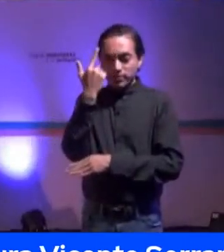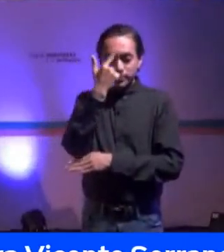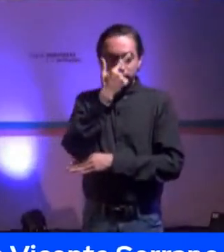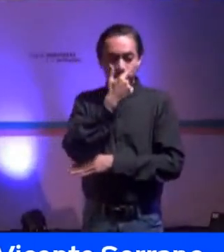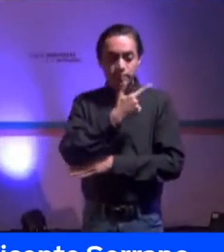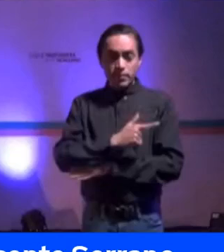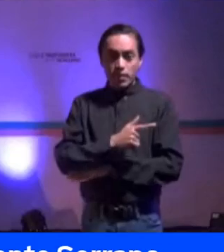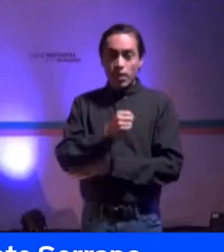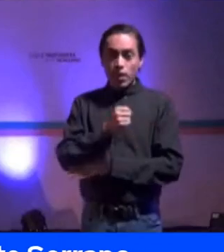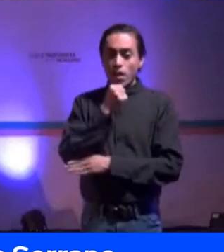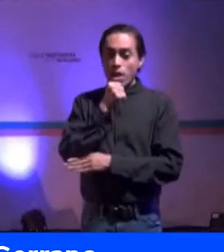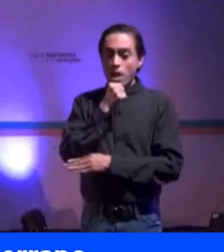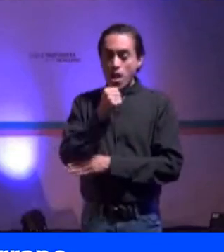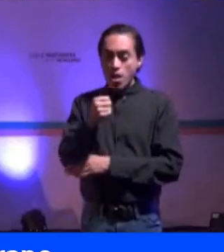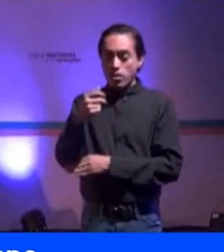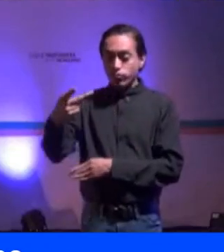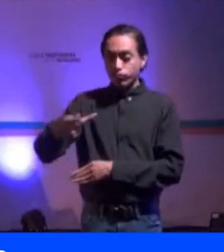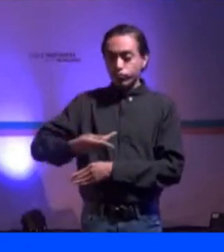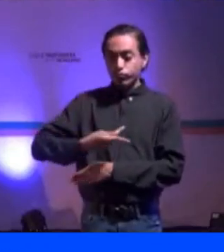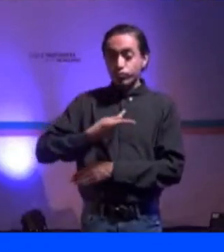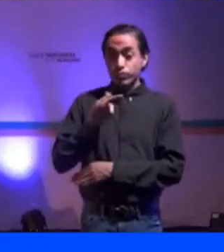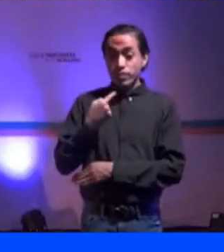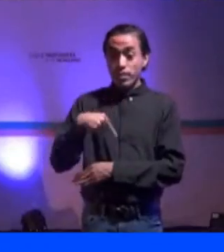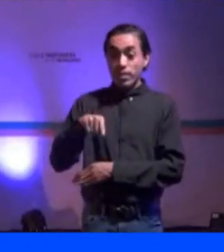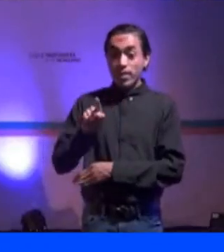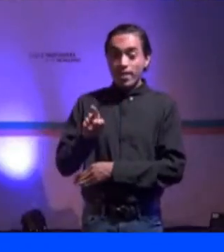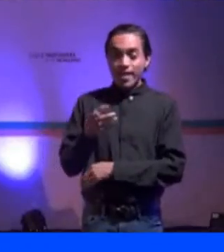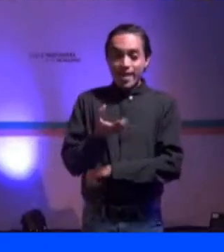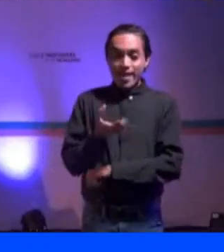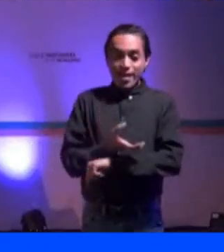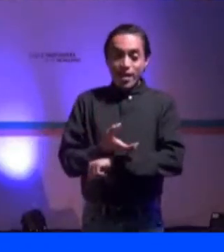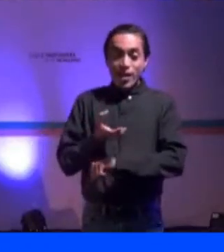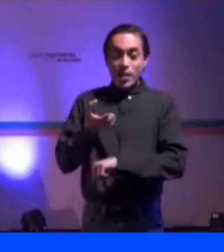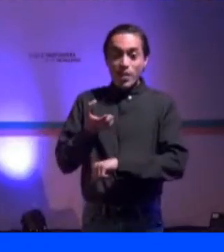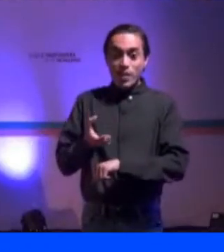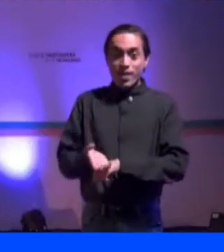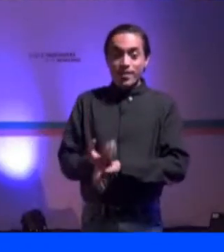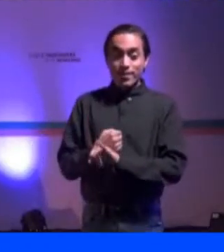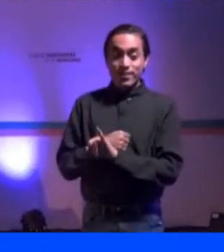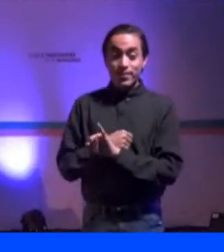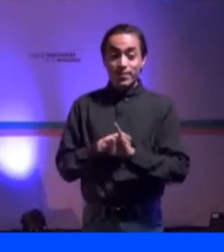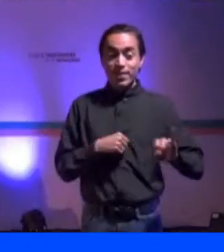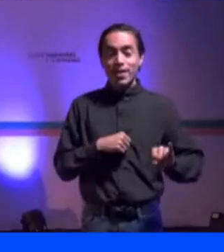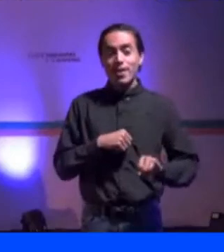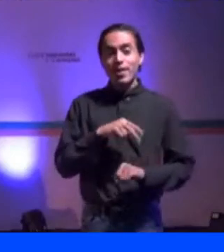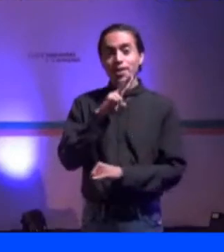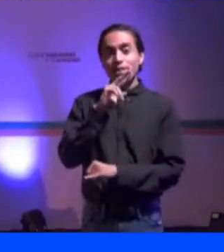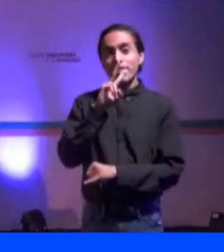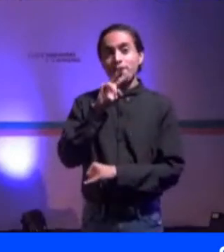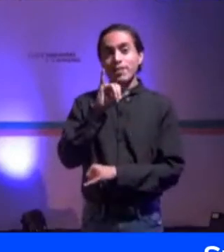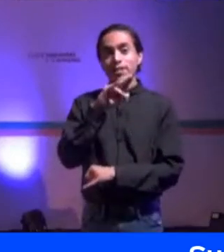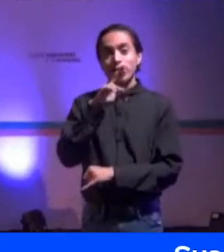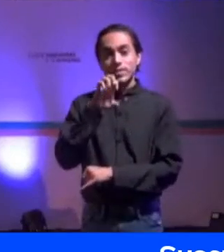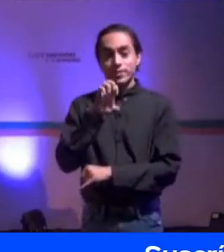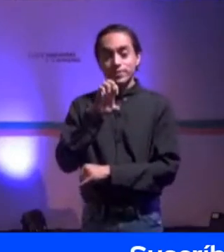me entrevistó el caballero que tengo a mi izquierda, que se llama Vicente Serrano. A partir de ahí,